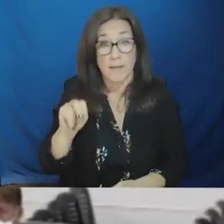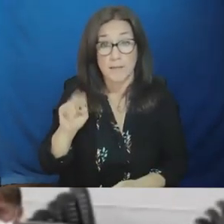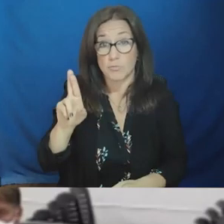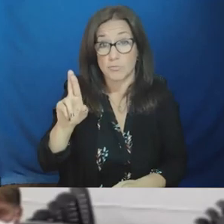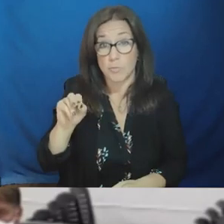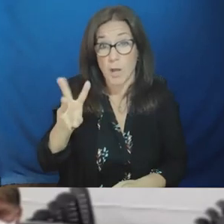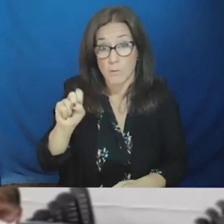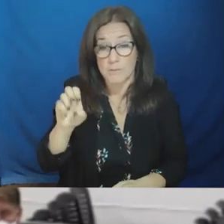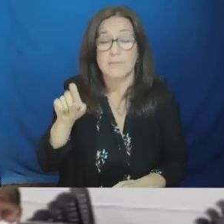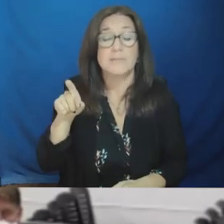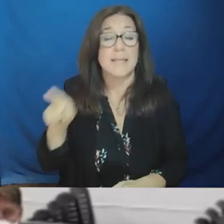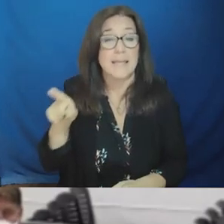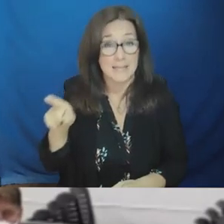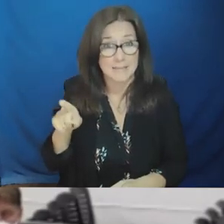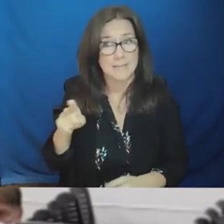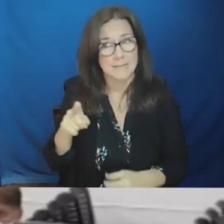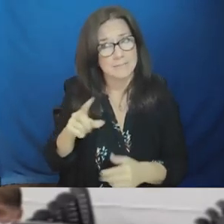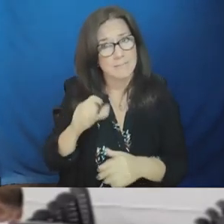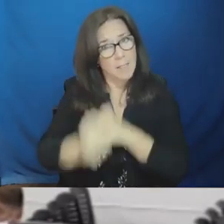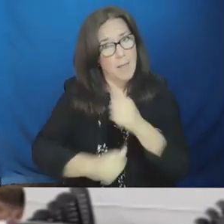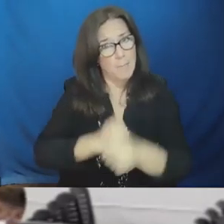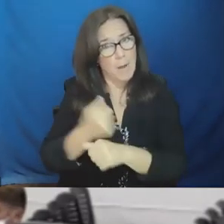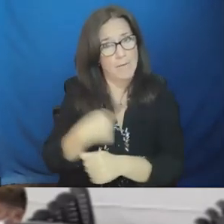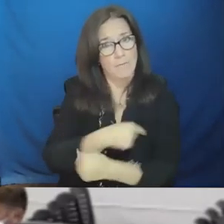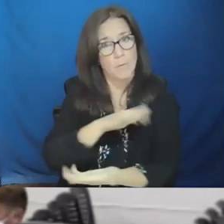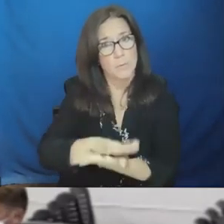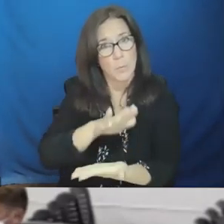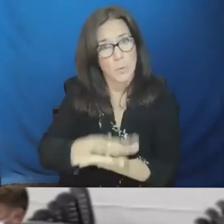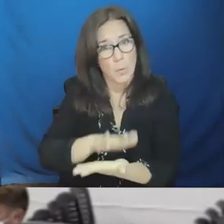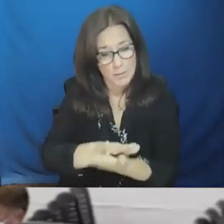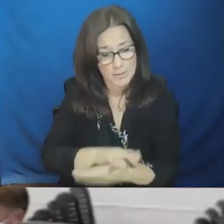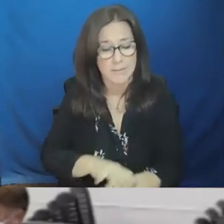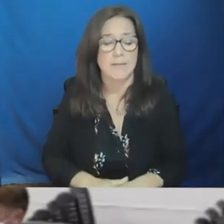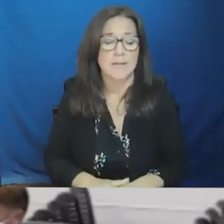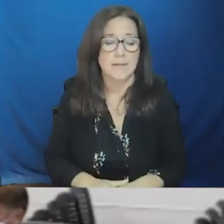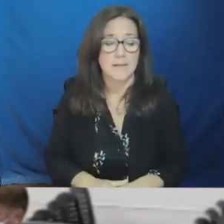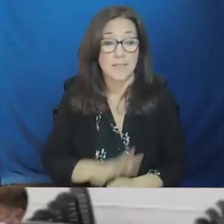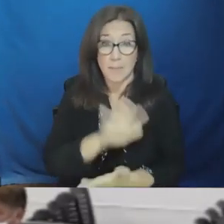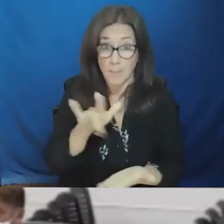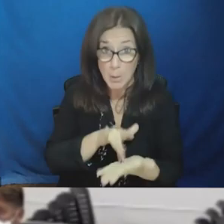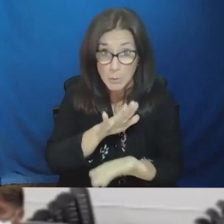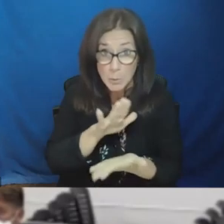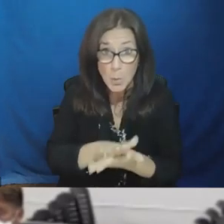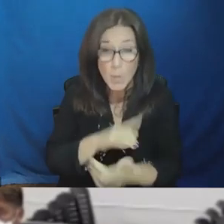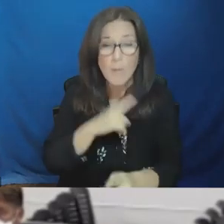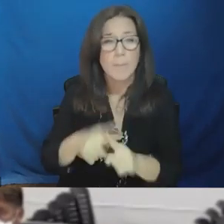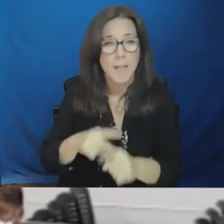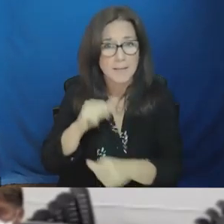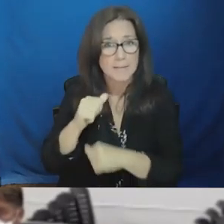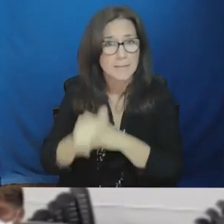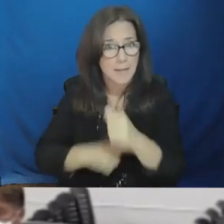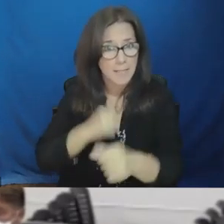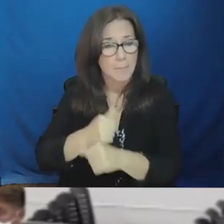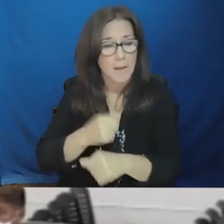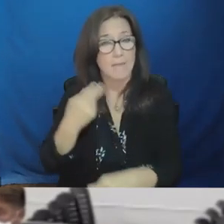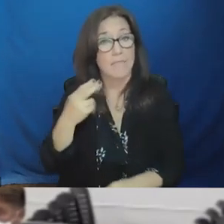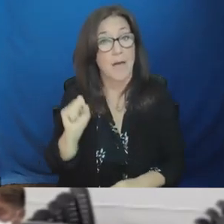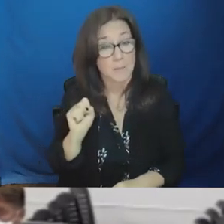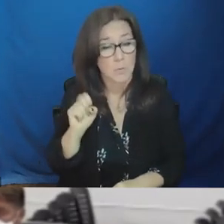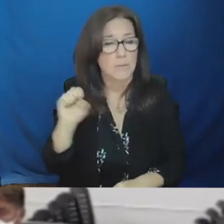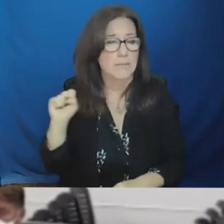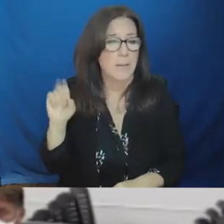pues si el señor prime house es un producto de nuestras escuelas de aguas inter en santa barbara junior y santa barbara